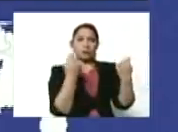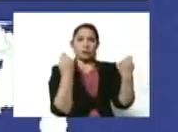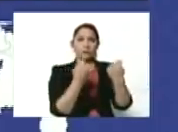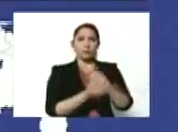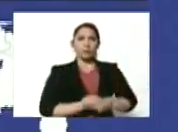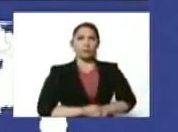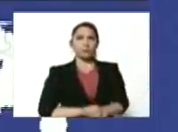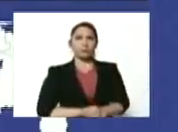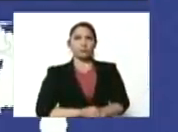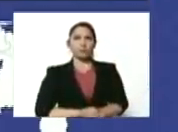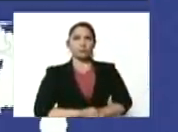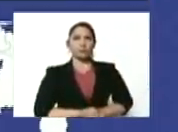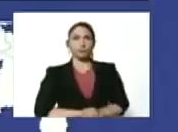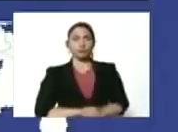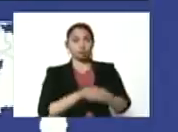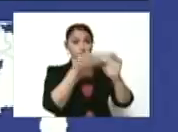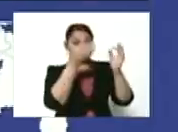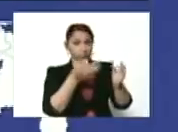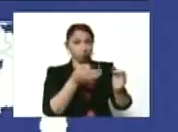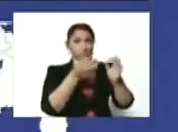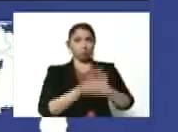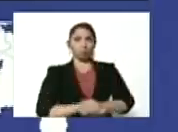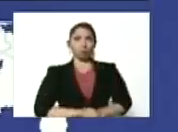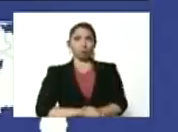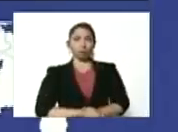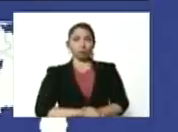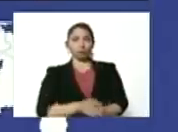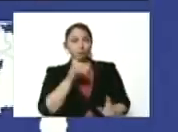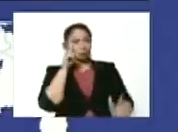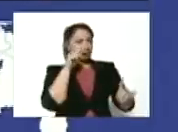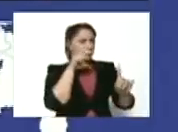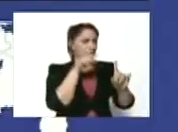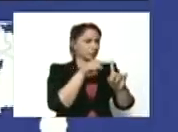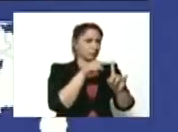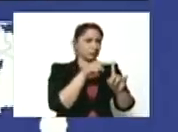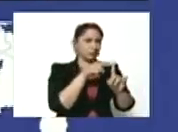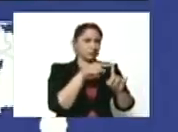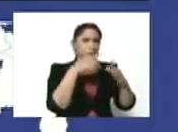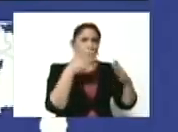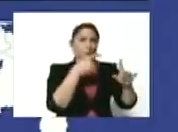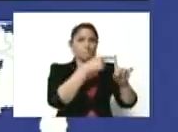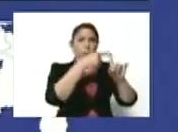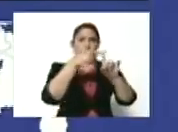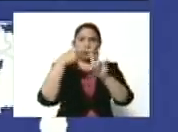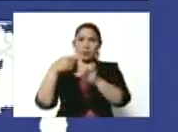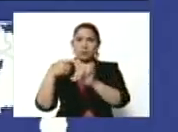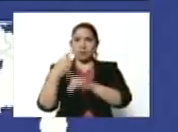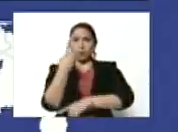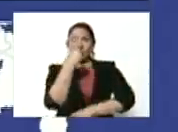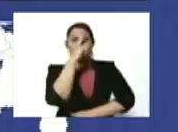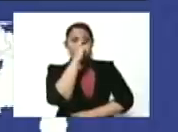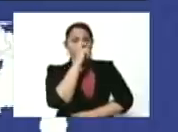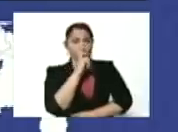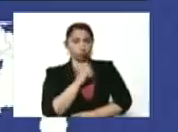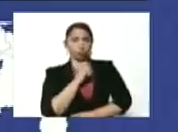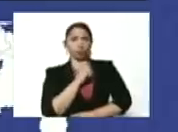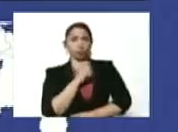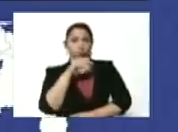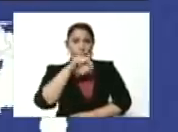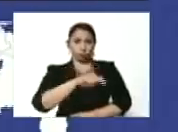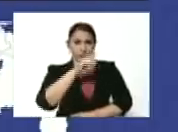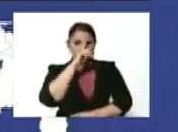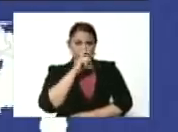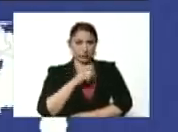pero realmente las perspectivas son muy positiva en un año que realmente